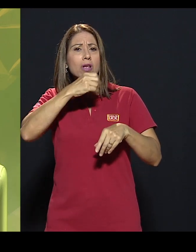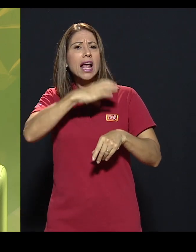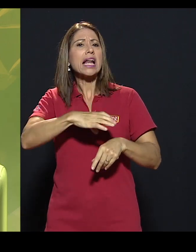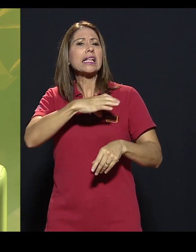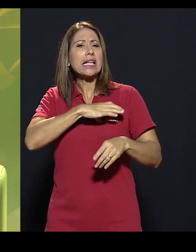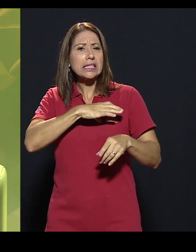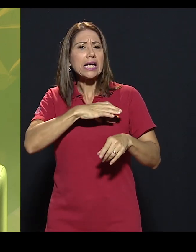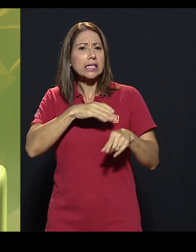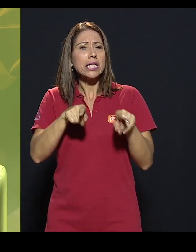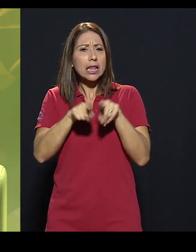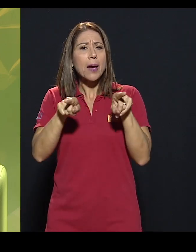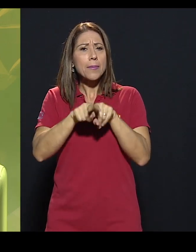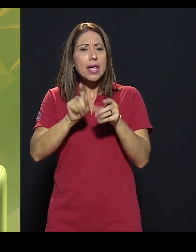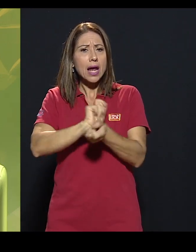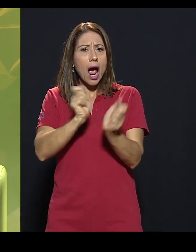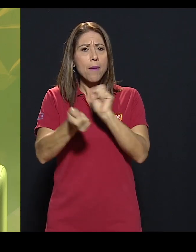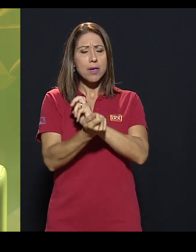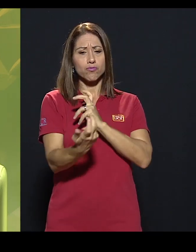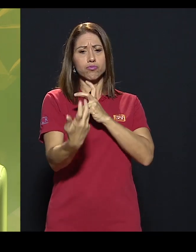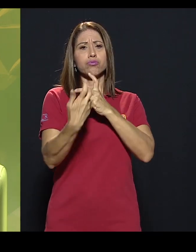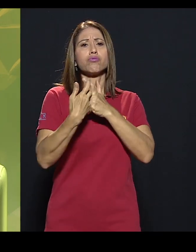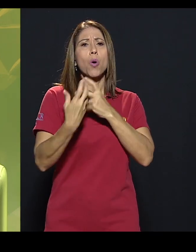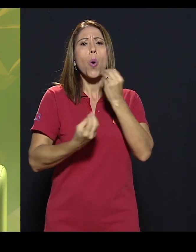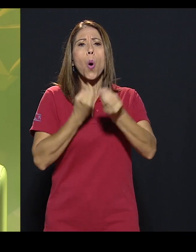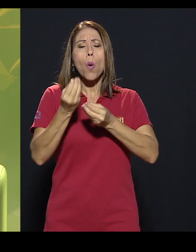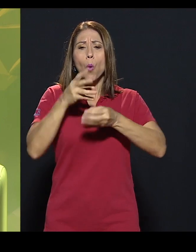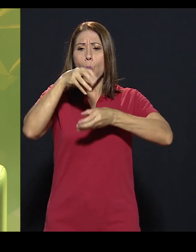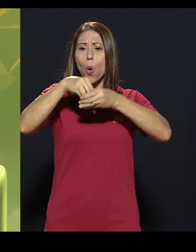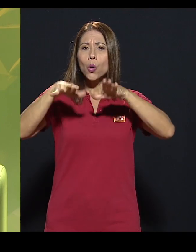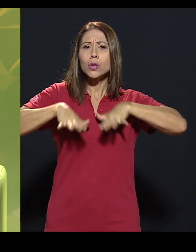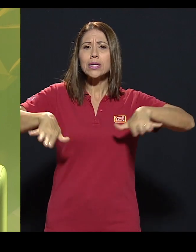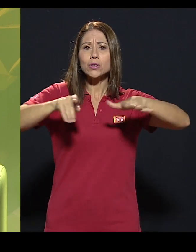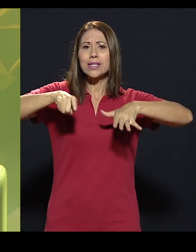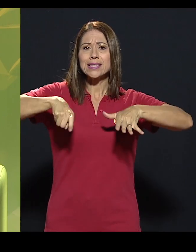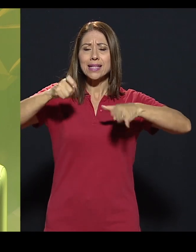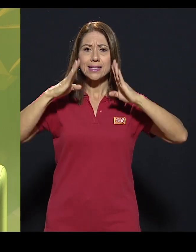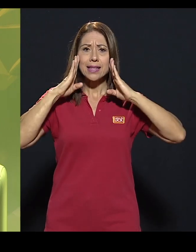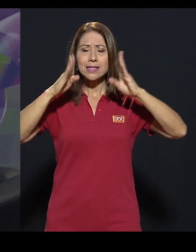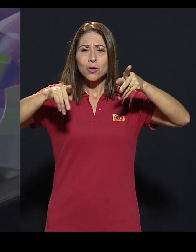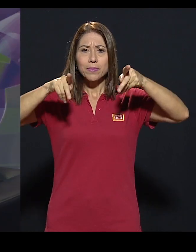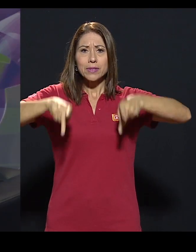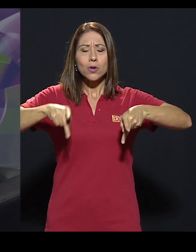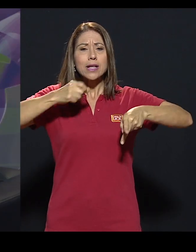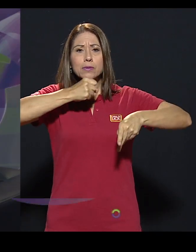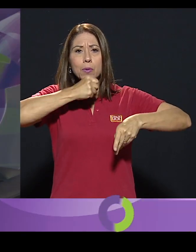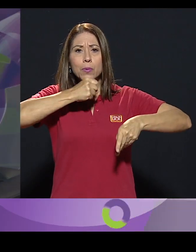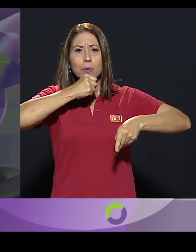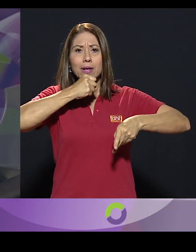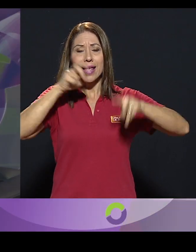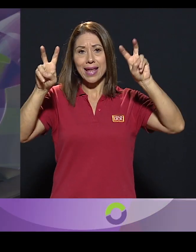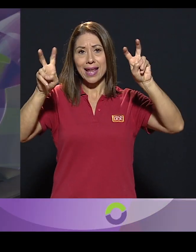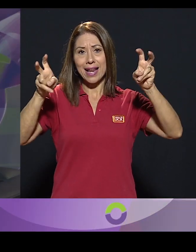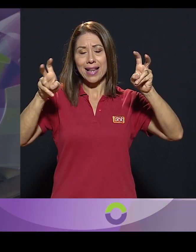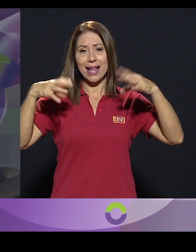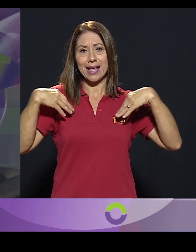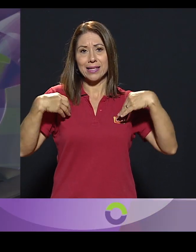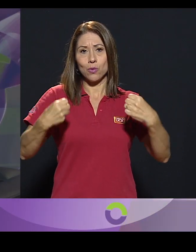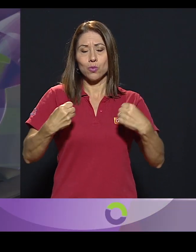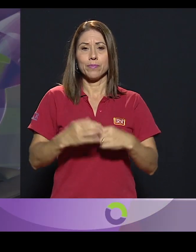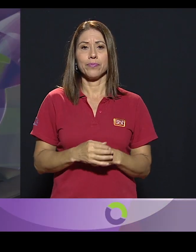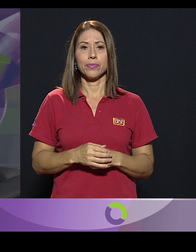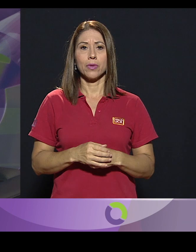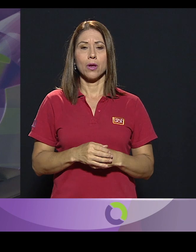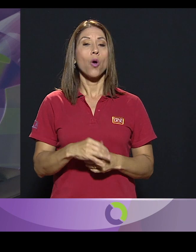Entonces, ¿cuál es el contexto de las necesidades de atención en salud para la población mayor de Costa Rica? Bueno, como usted muy bien lo